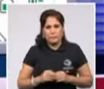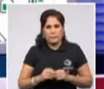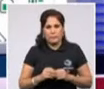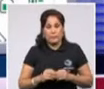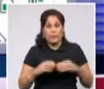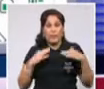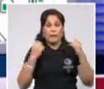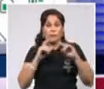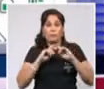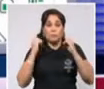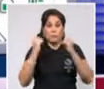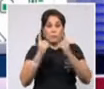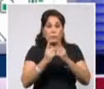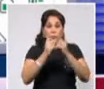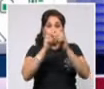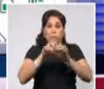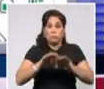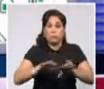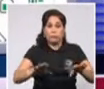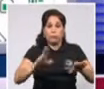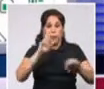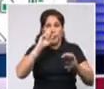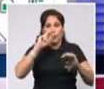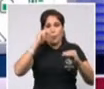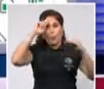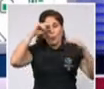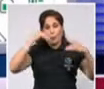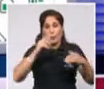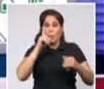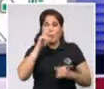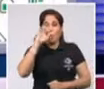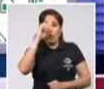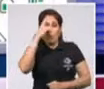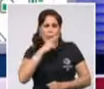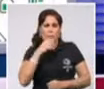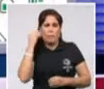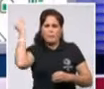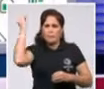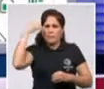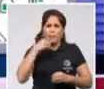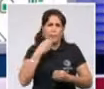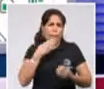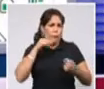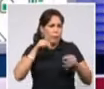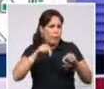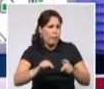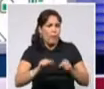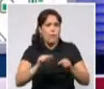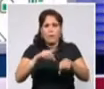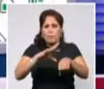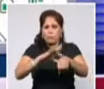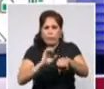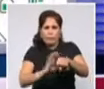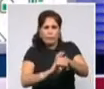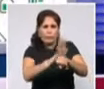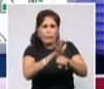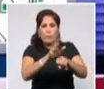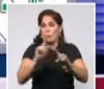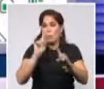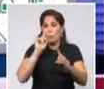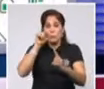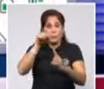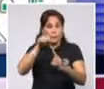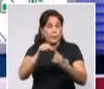director nacional de Epidemiología del Ministerio de Salud Pública, para conocer cómo ha amanecido nuestro país a propósito de